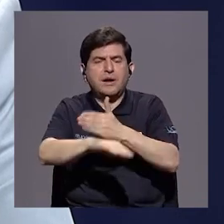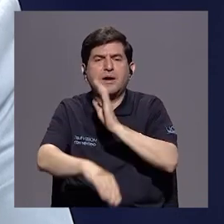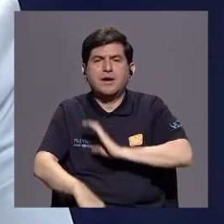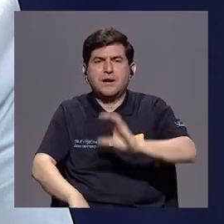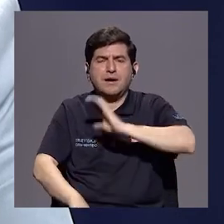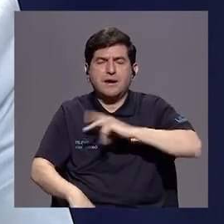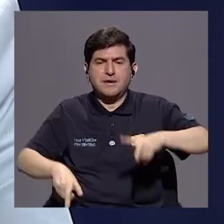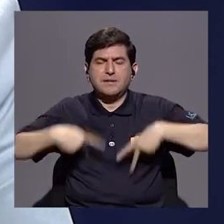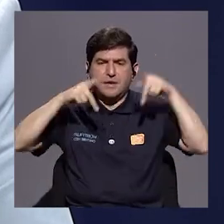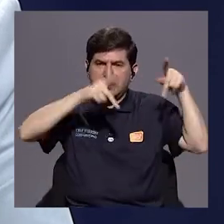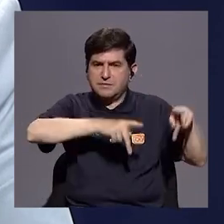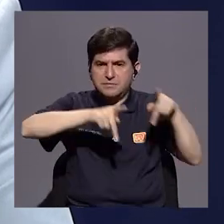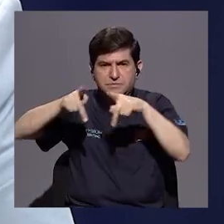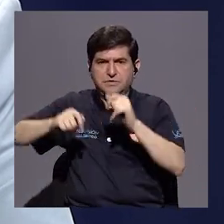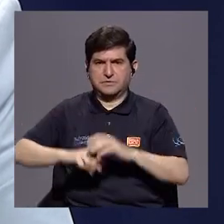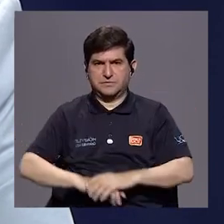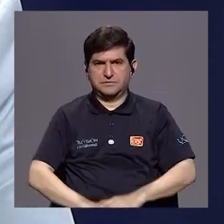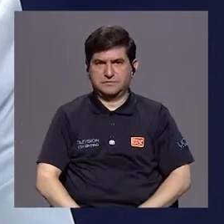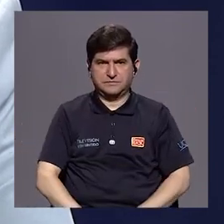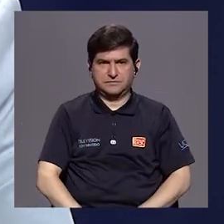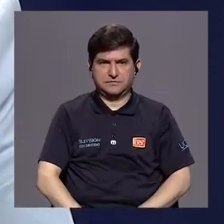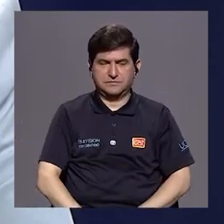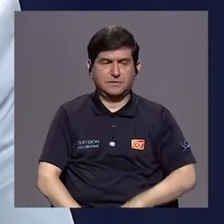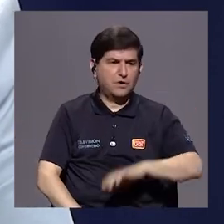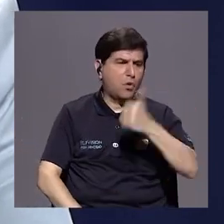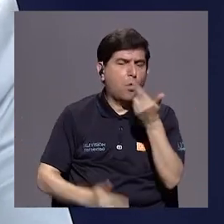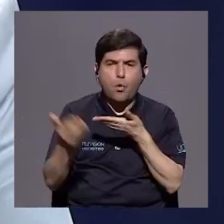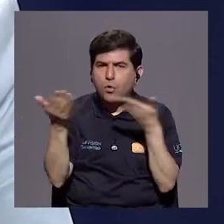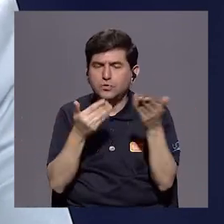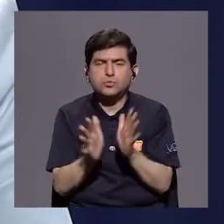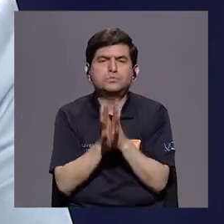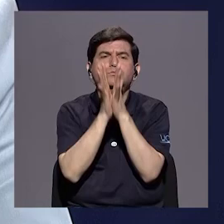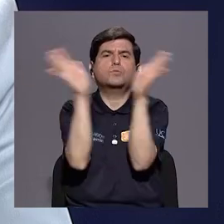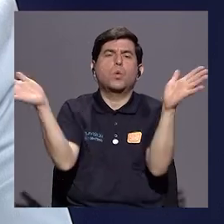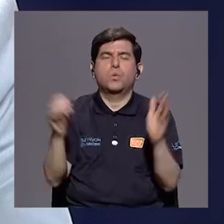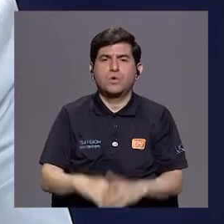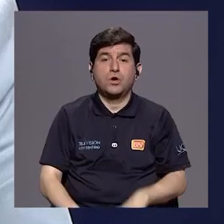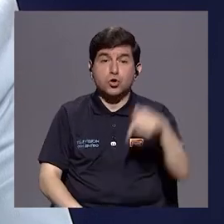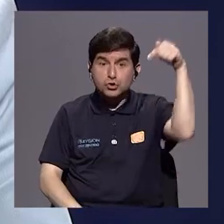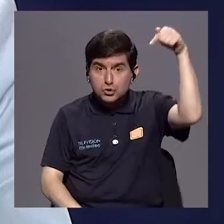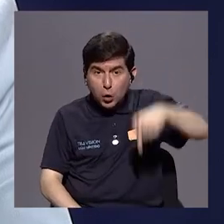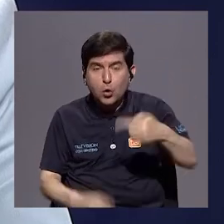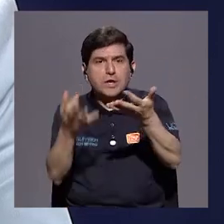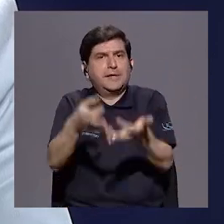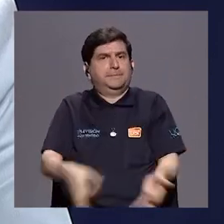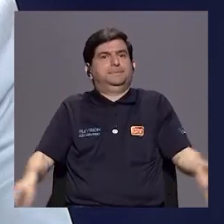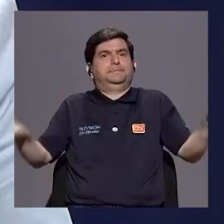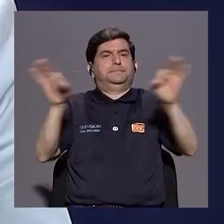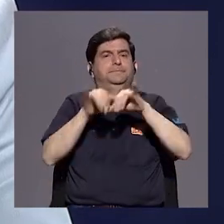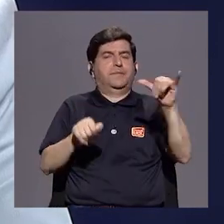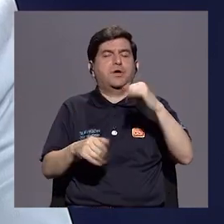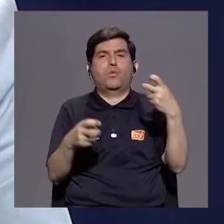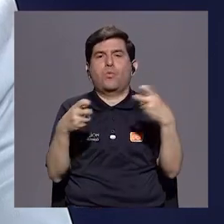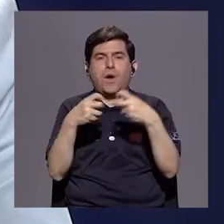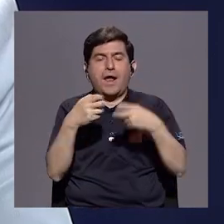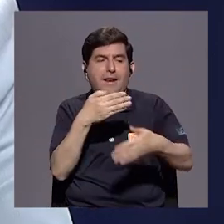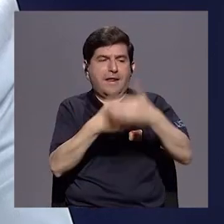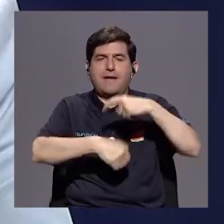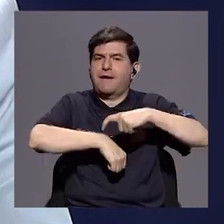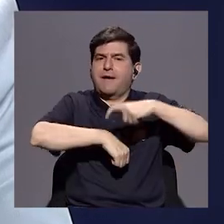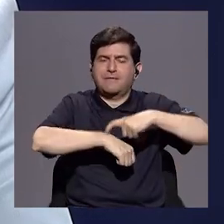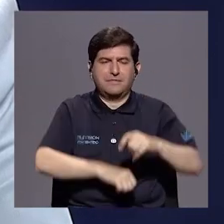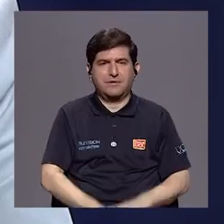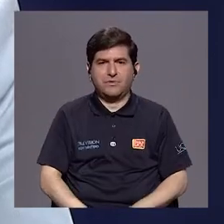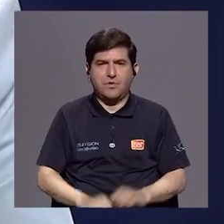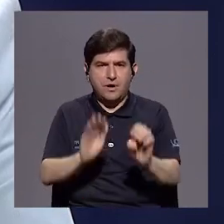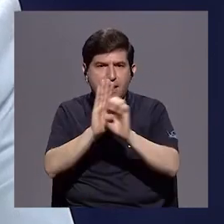mejorar la calidad de vida de la población con otros servicios públicos que son hoy tan importantes como fue la electricidad en